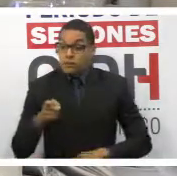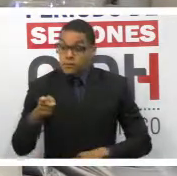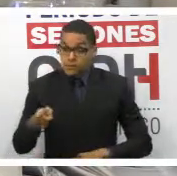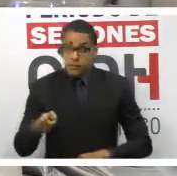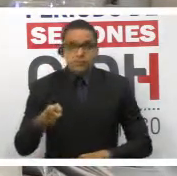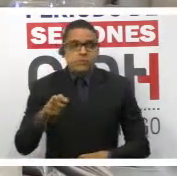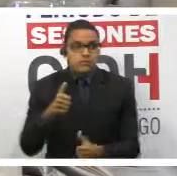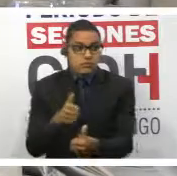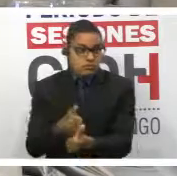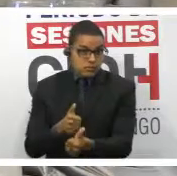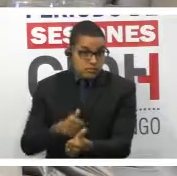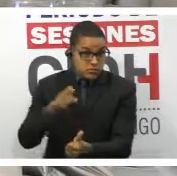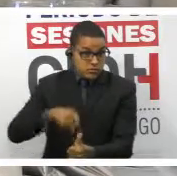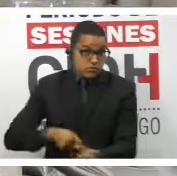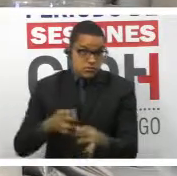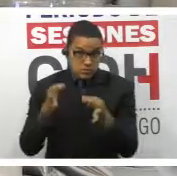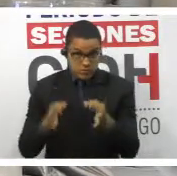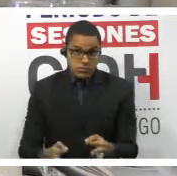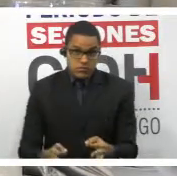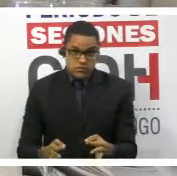paz documental